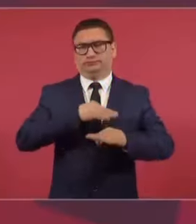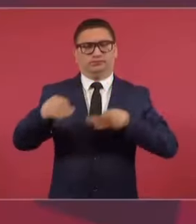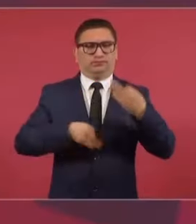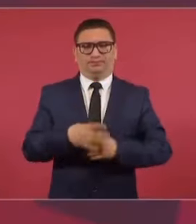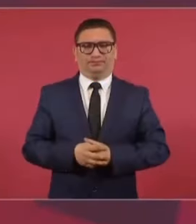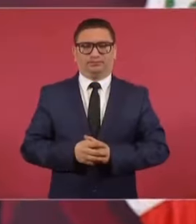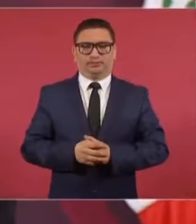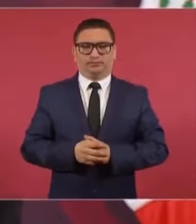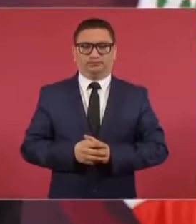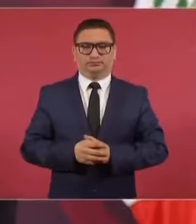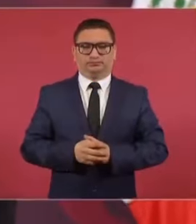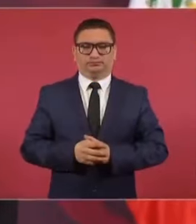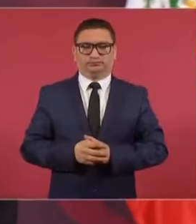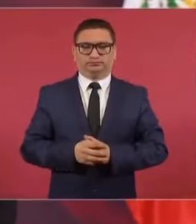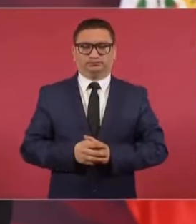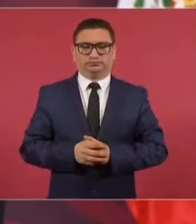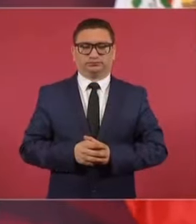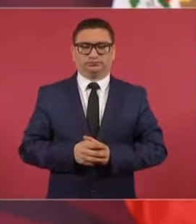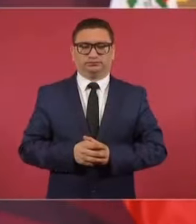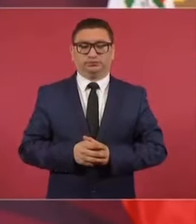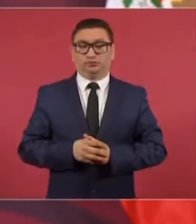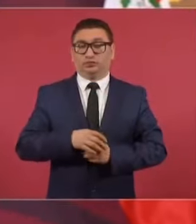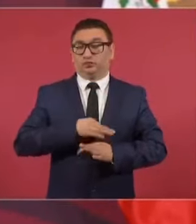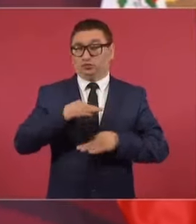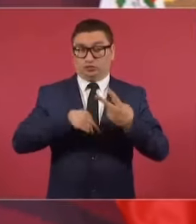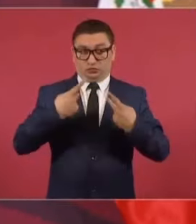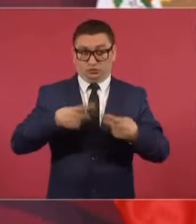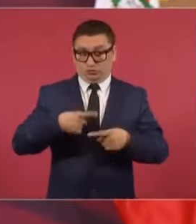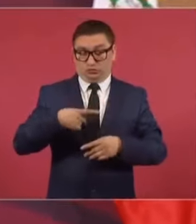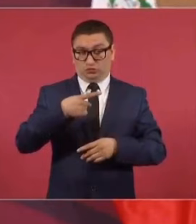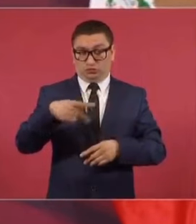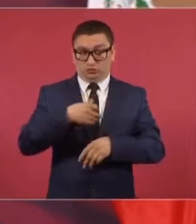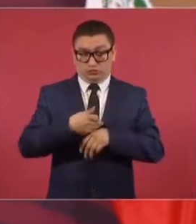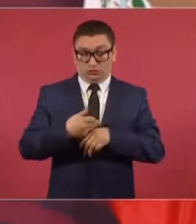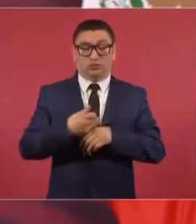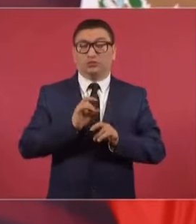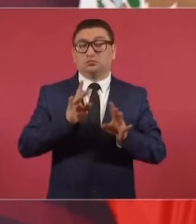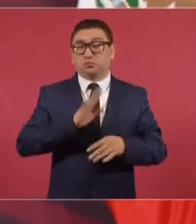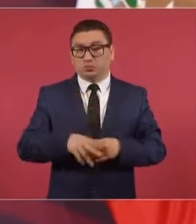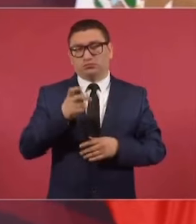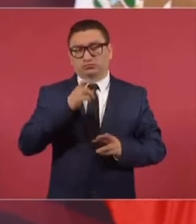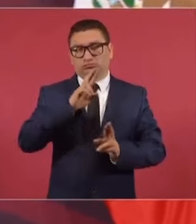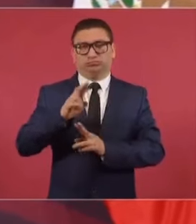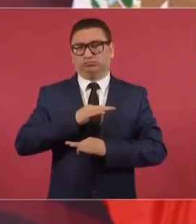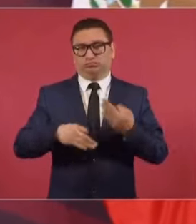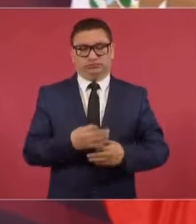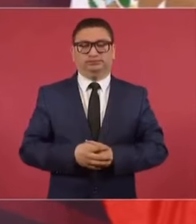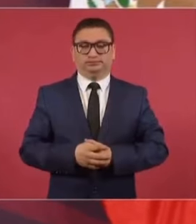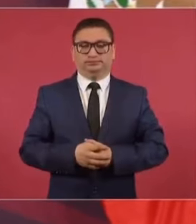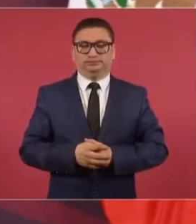todos los que pasan por esos trances.